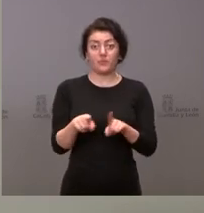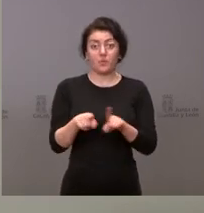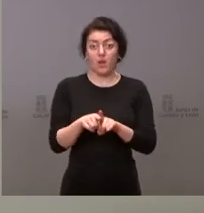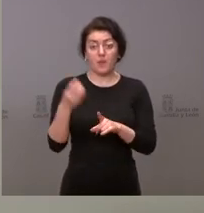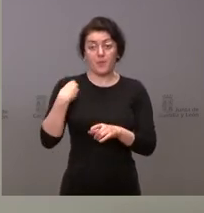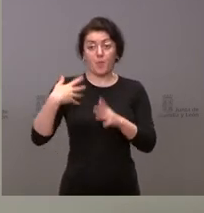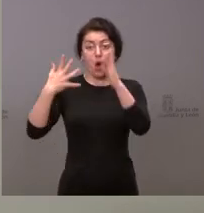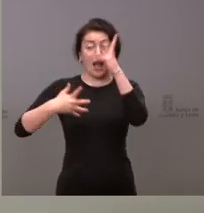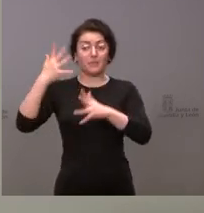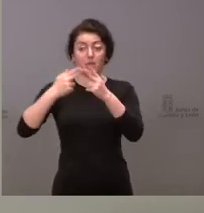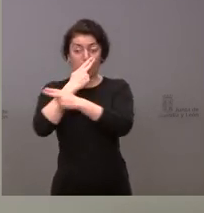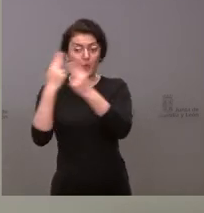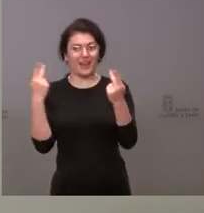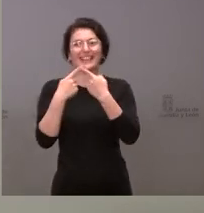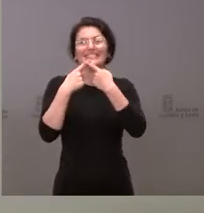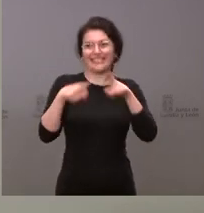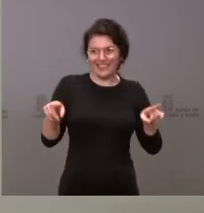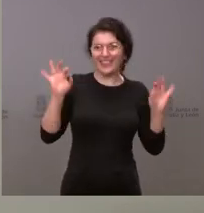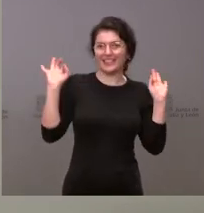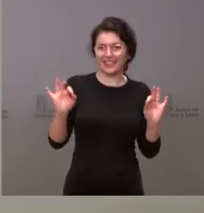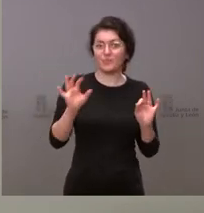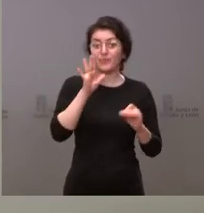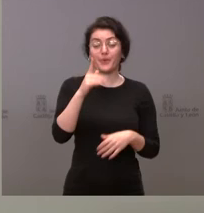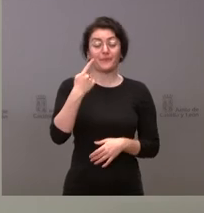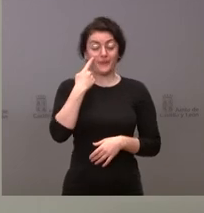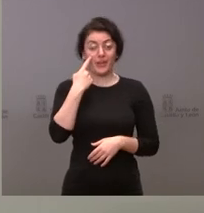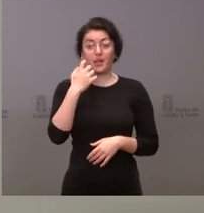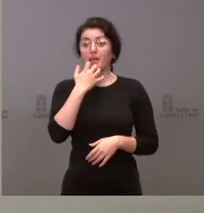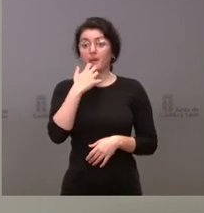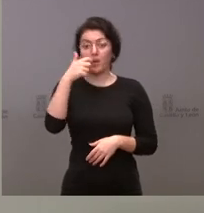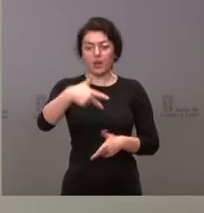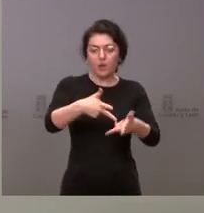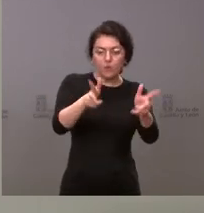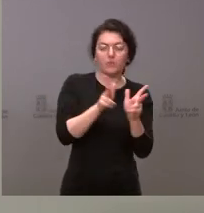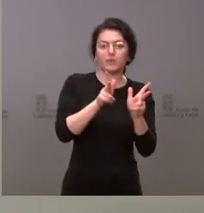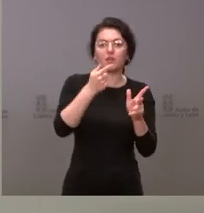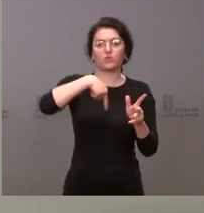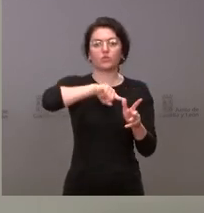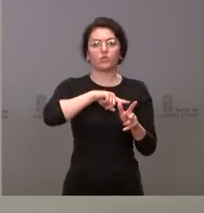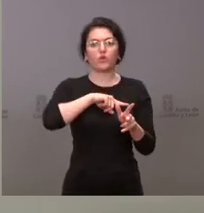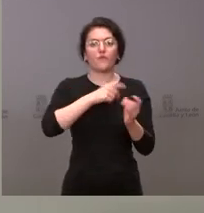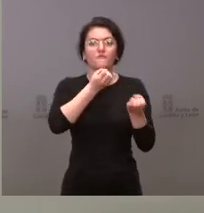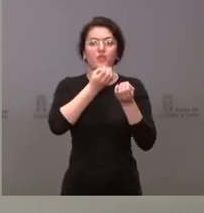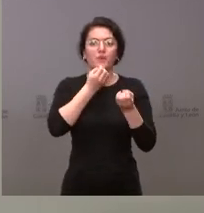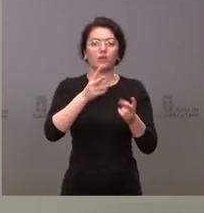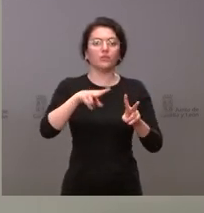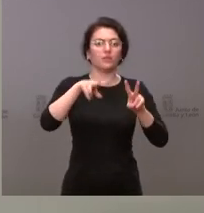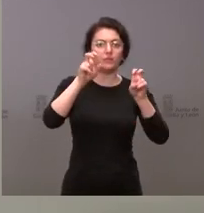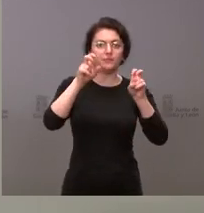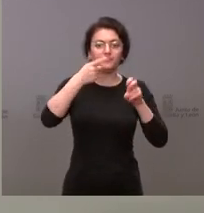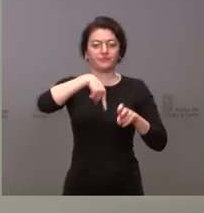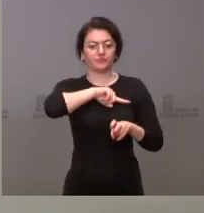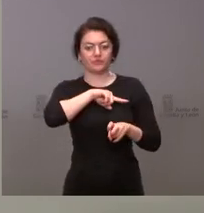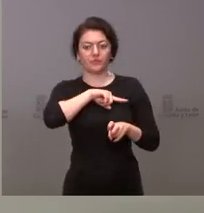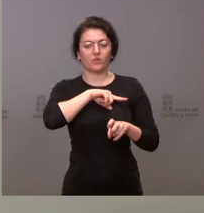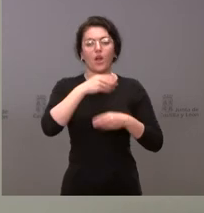públicas ustedes están viendo por ejemplo que en esta rueda de prensa otros estamos dando toda la información sobre asuntos que hemos tratado sobre lo